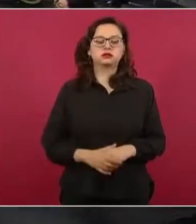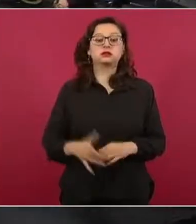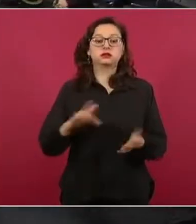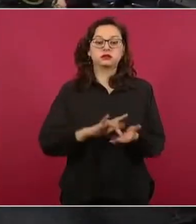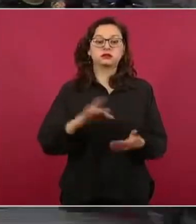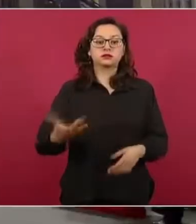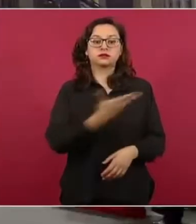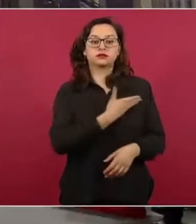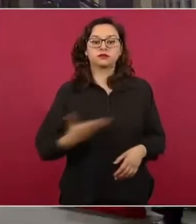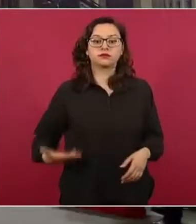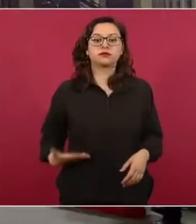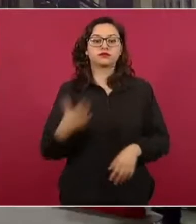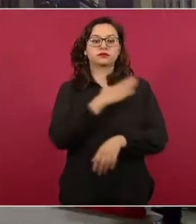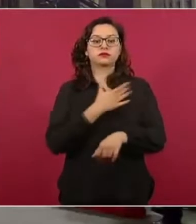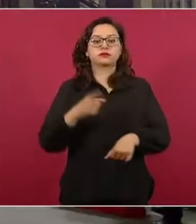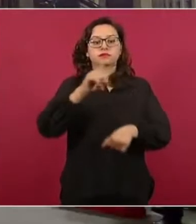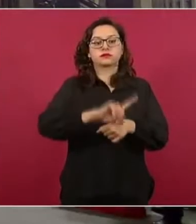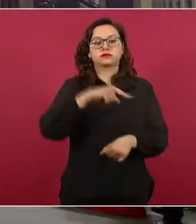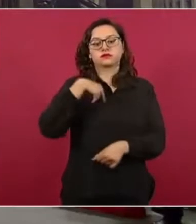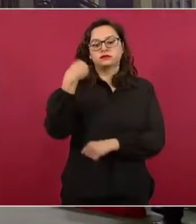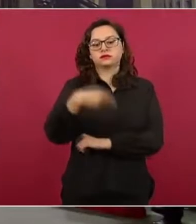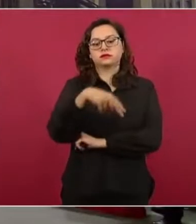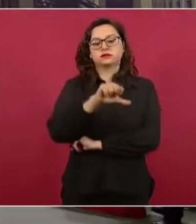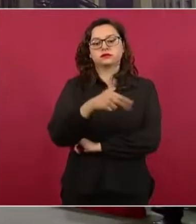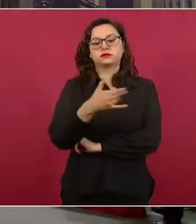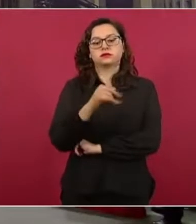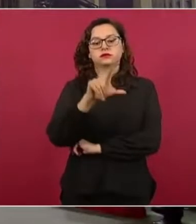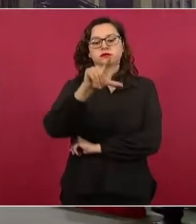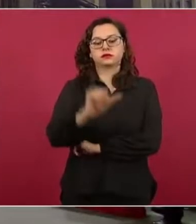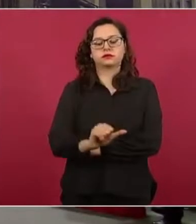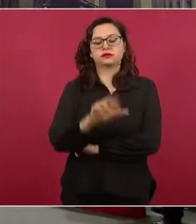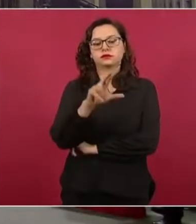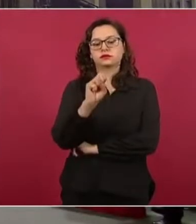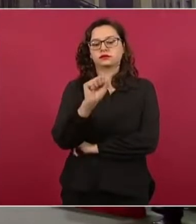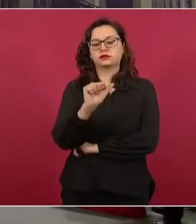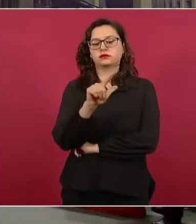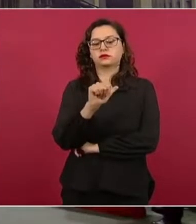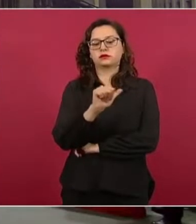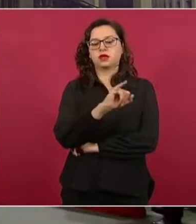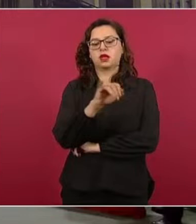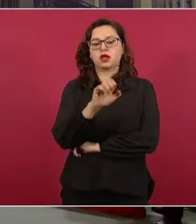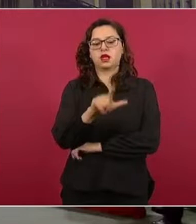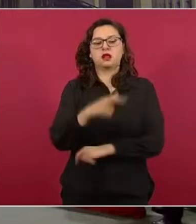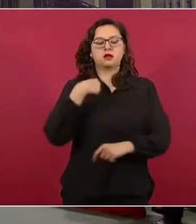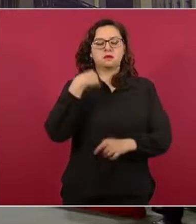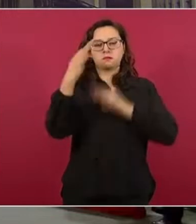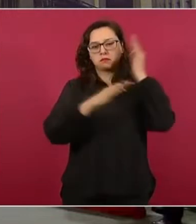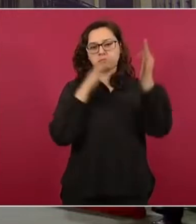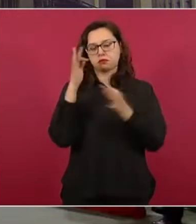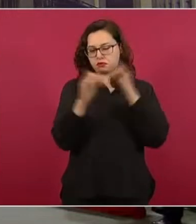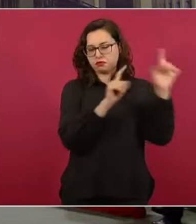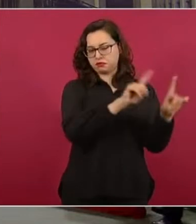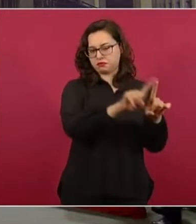Gracias, presidente. Buenos días, Shaila Rosagel, corresponsal del Grupo Gili, El Imparcial de Sonora, La Crónica de Mexicali y Frontera de